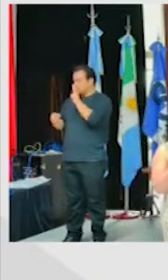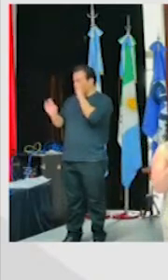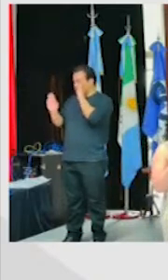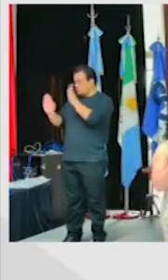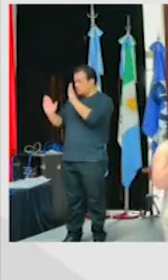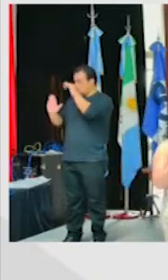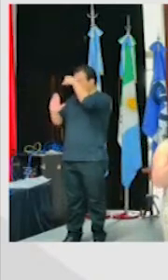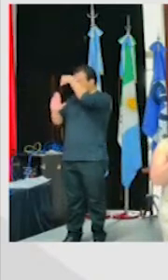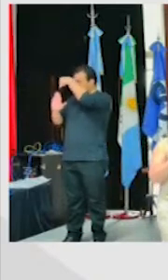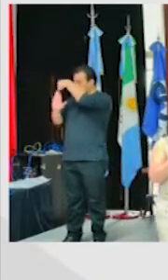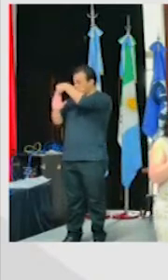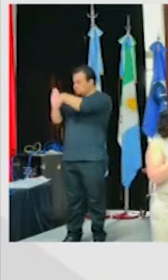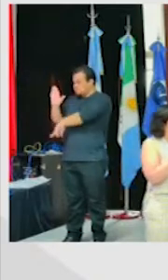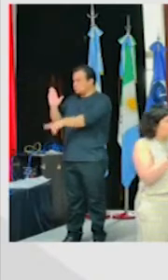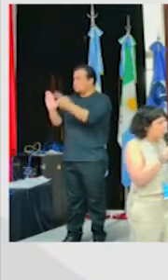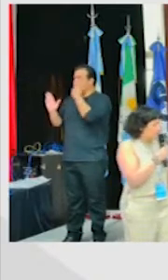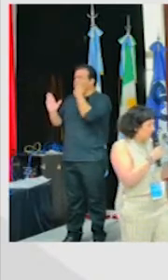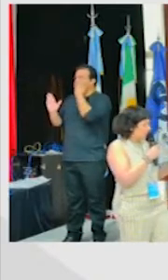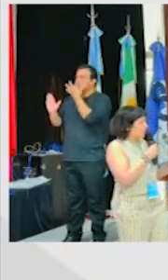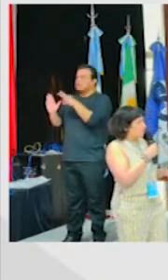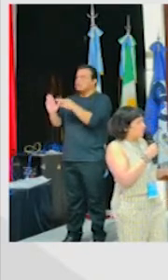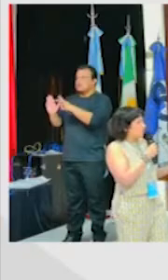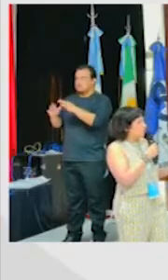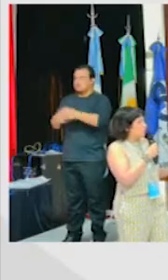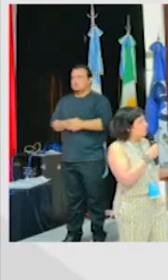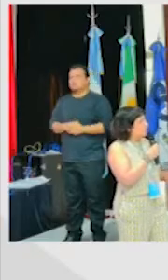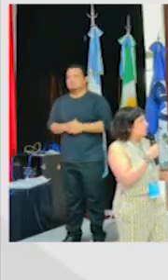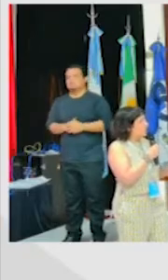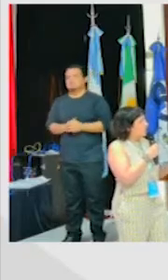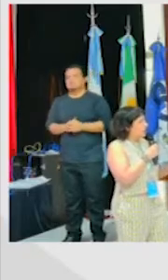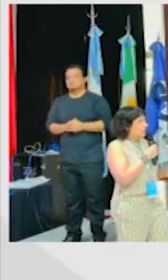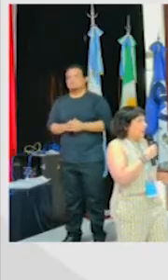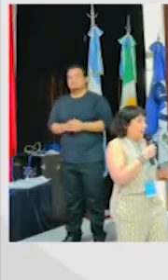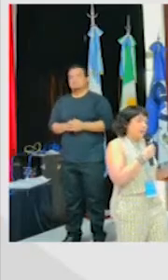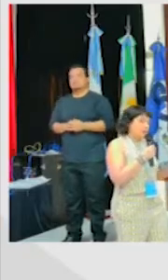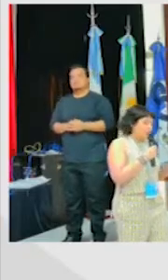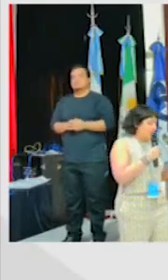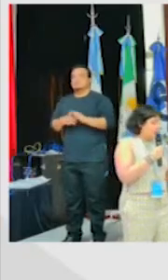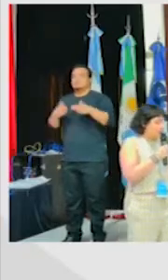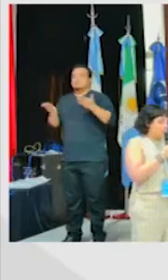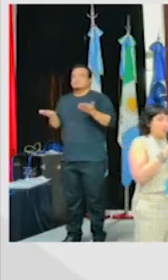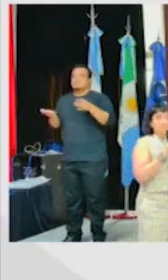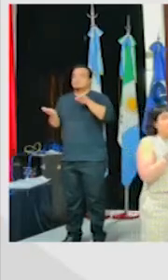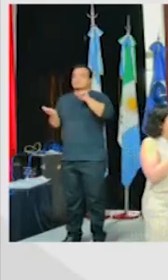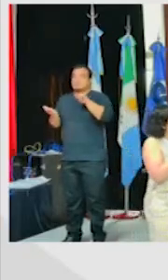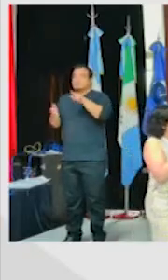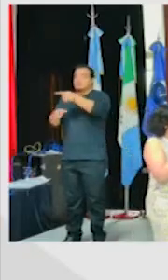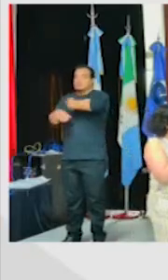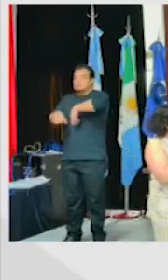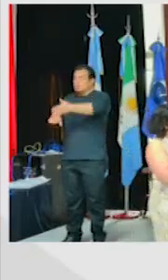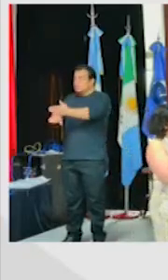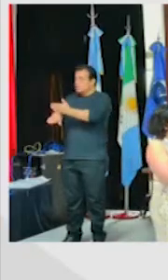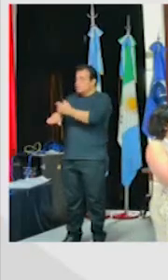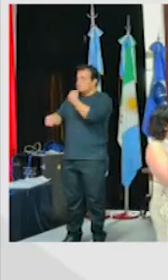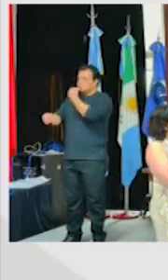nos encontramos e intentamos establecer una relación de ayuda, ¿sí? Y eso evitaría